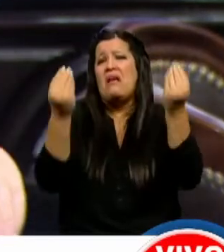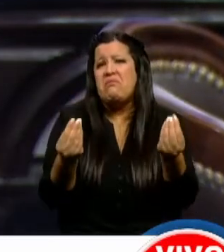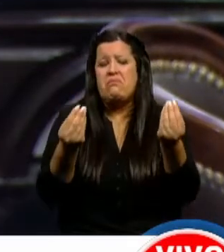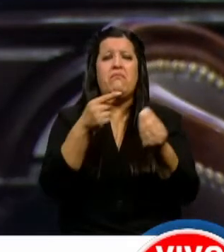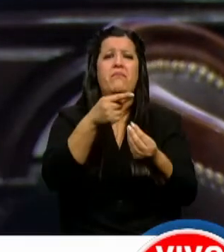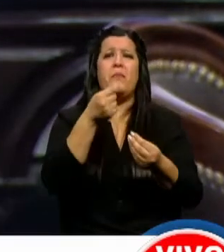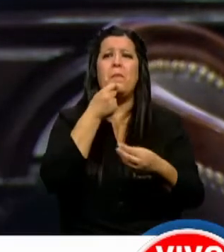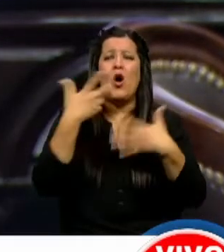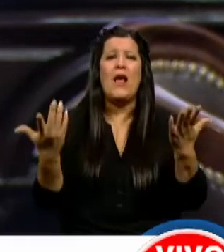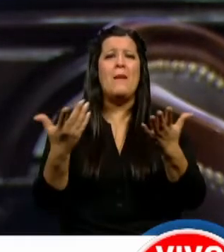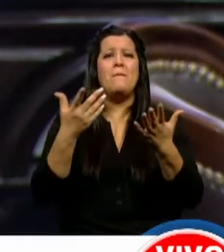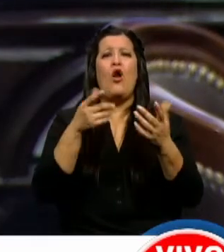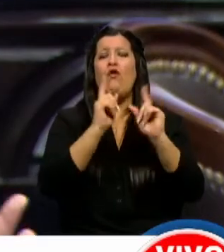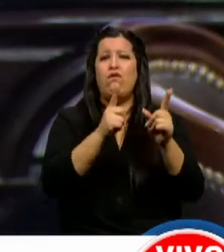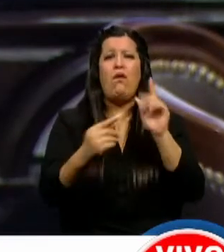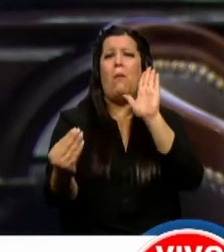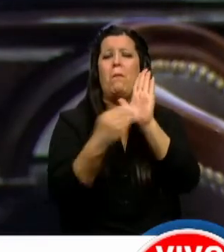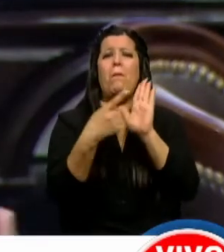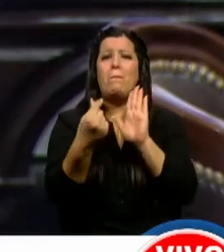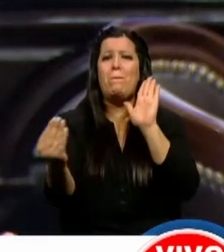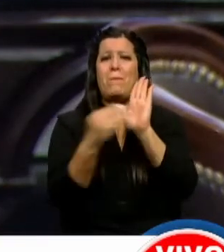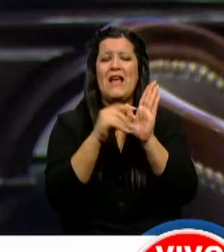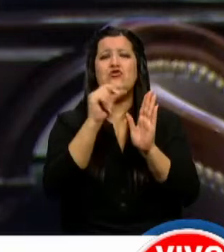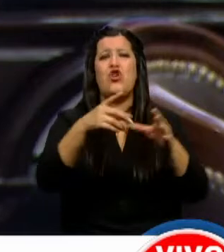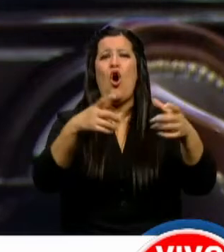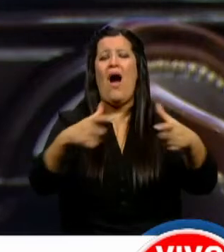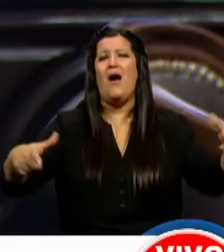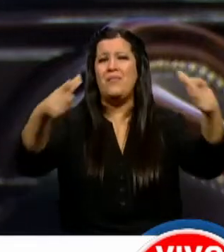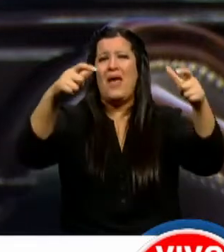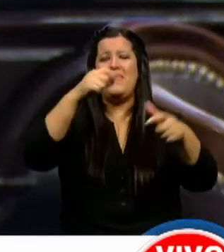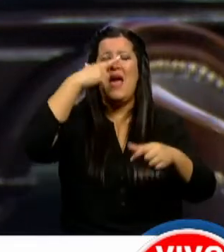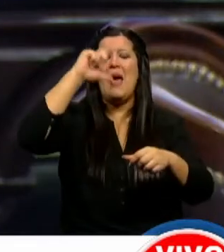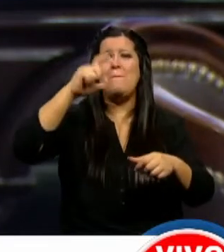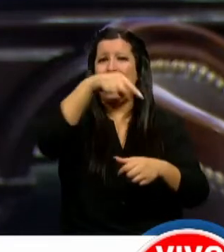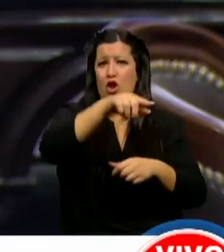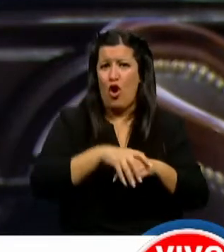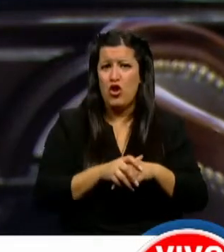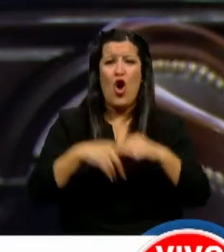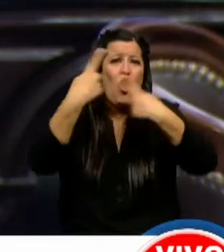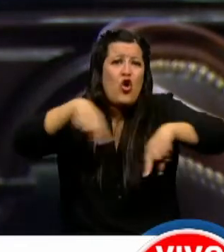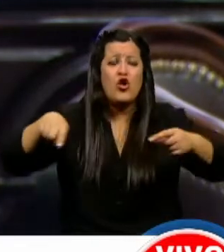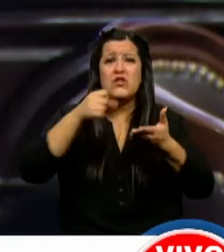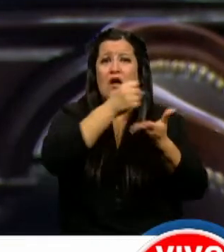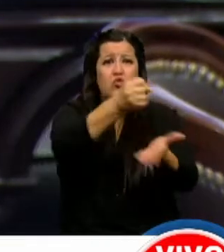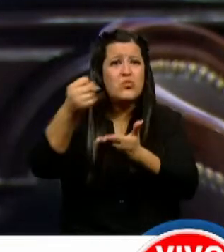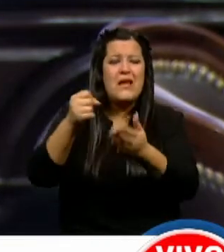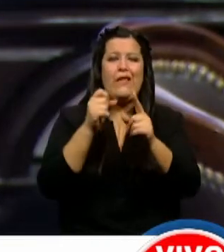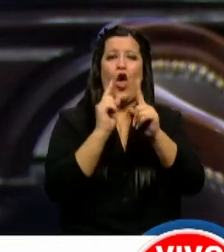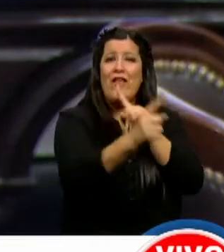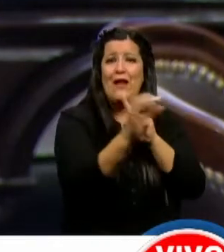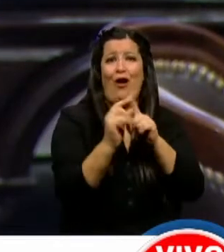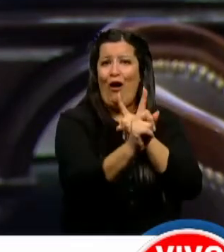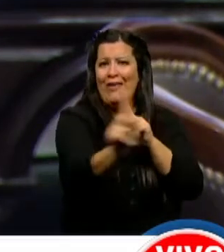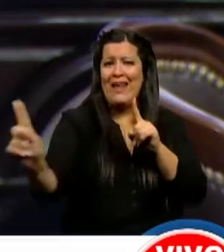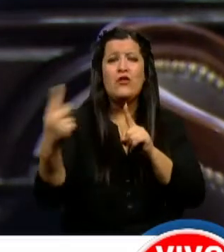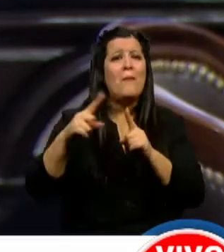la fijación de un precio al barril de petróleo. Todas estrategias de subsidios directos e indirectos a un